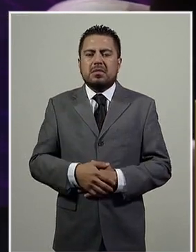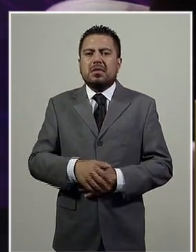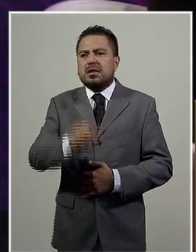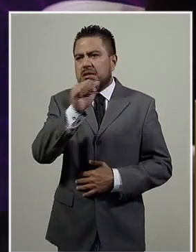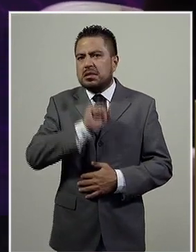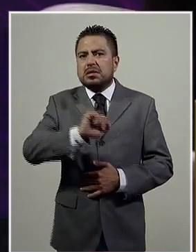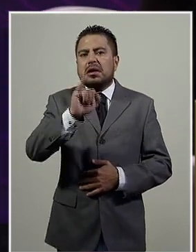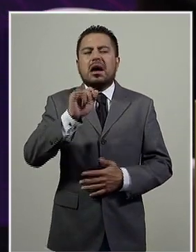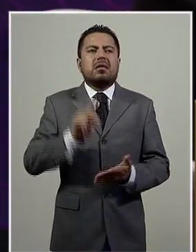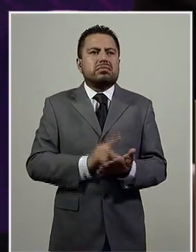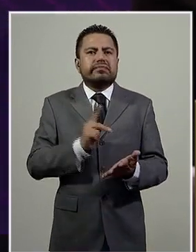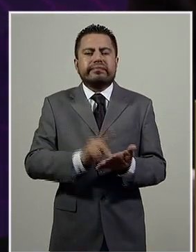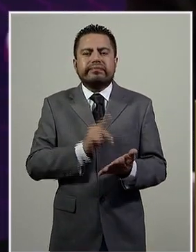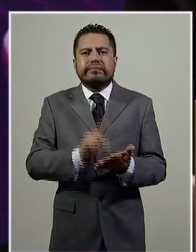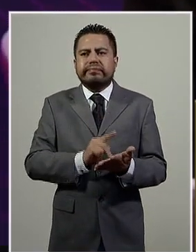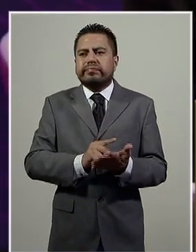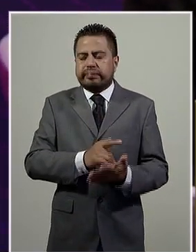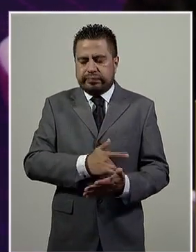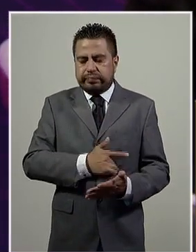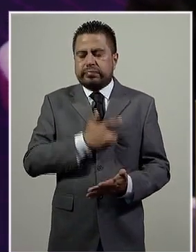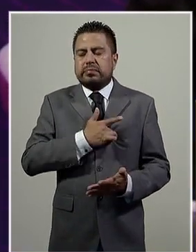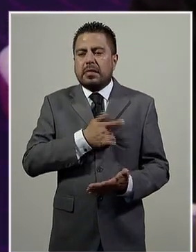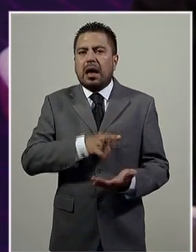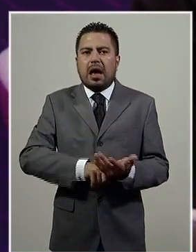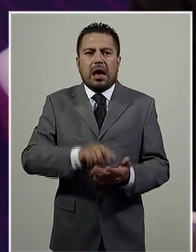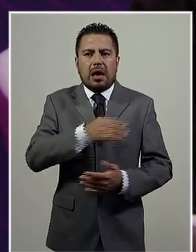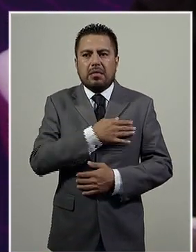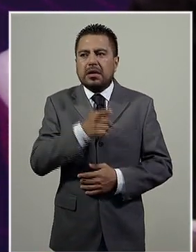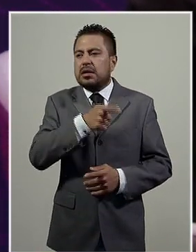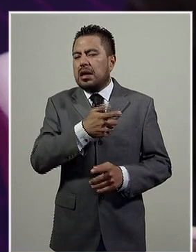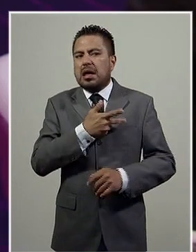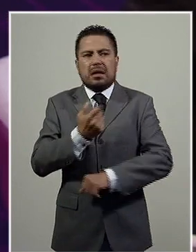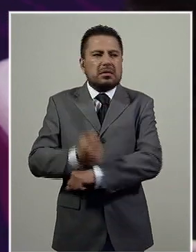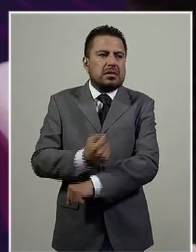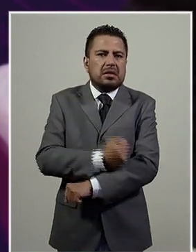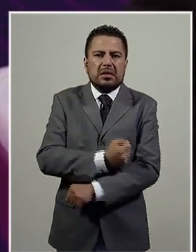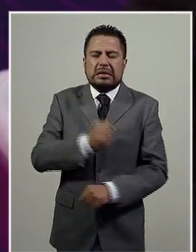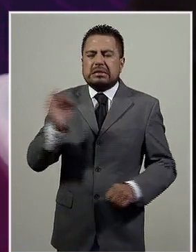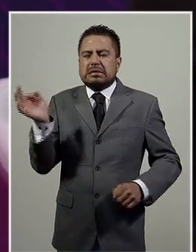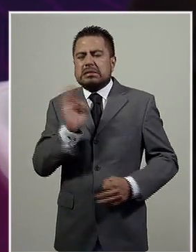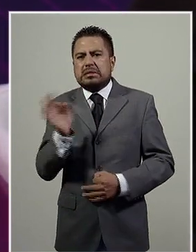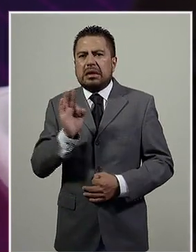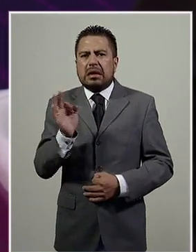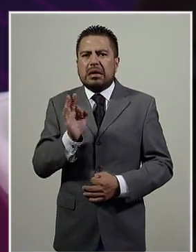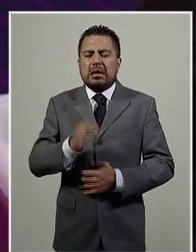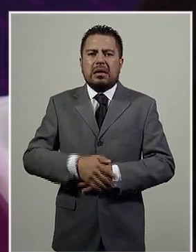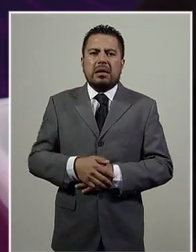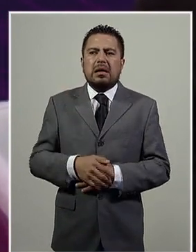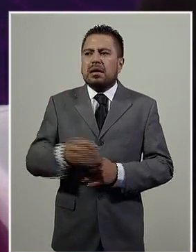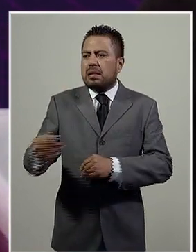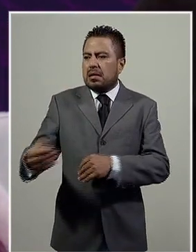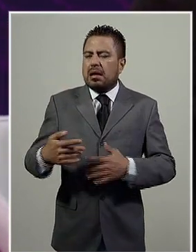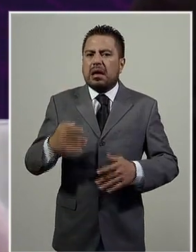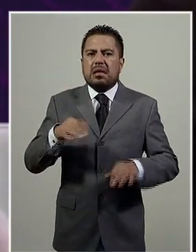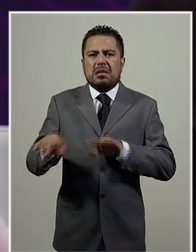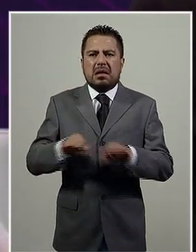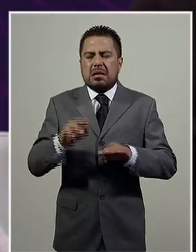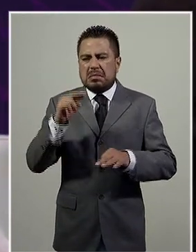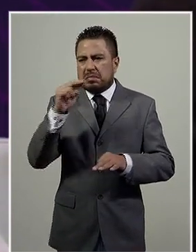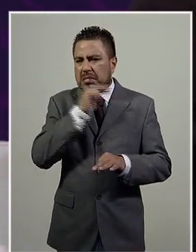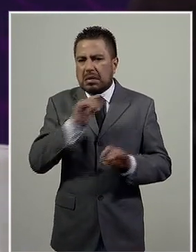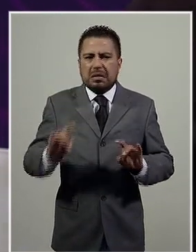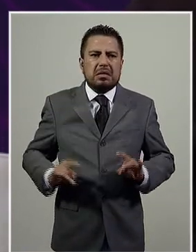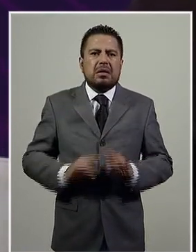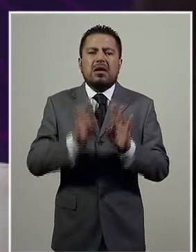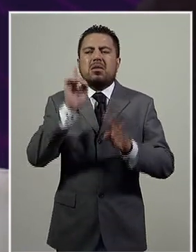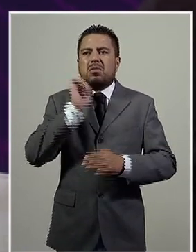sí, muchas veces se basan estas intuiciones de que, bueno, si tiene tatuajes a lo mejor me va a dejar el trabajo muy rápidamente, ¿no? O si